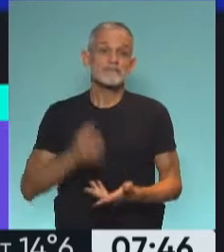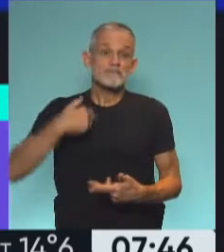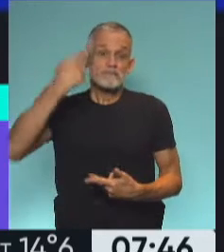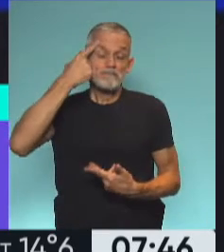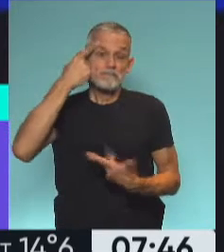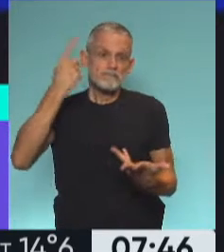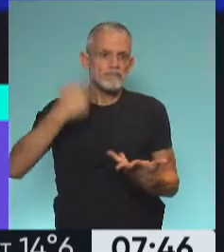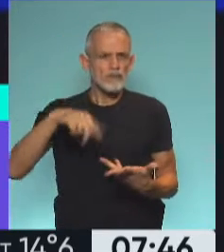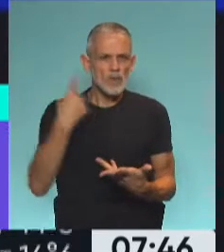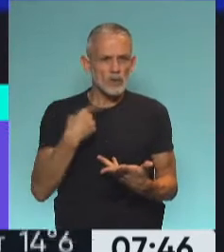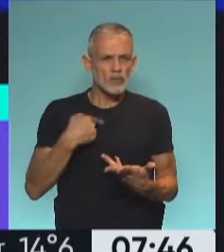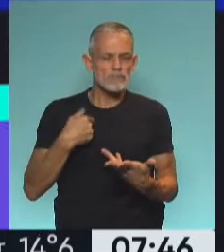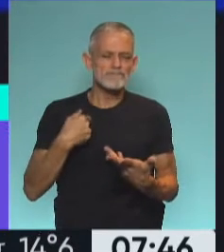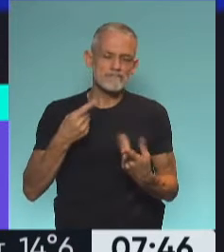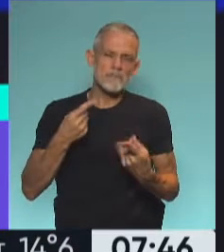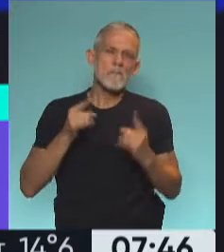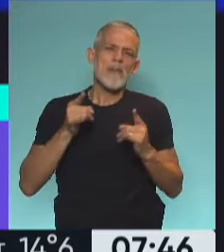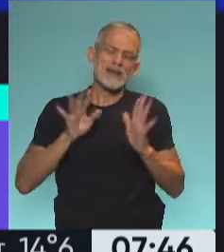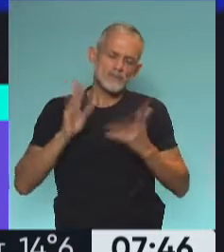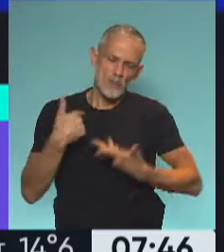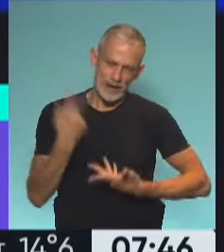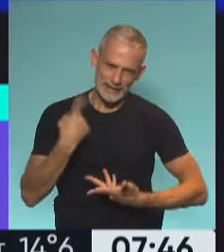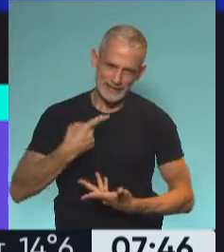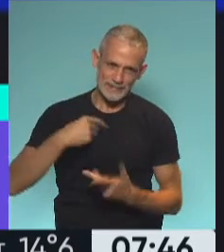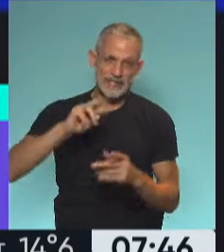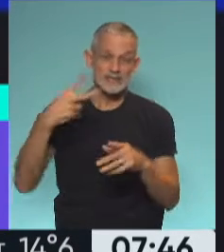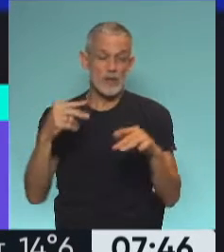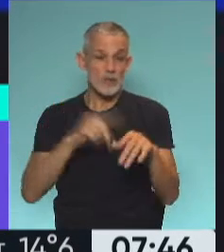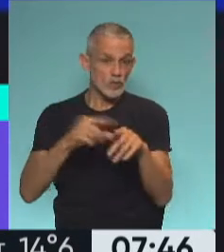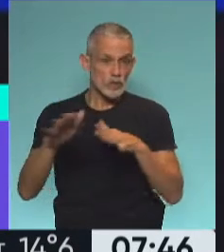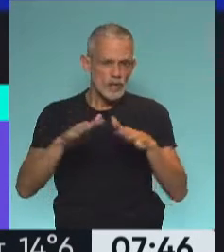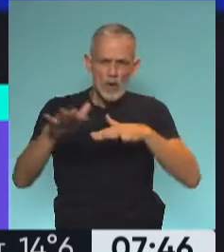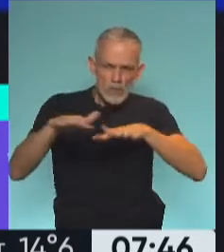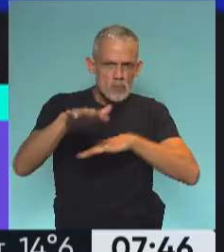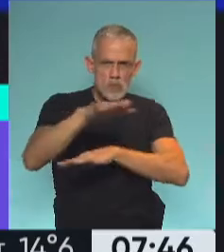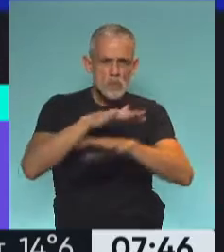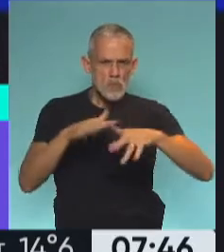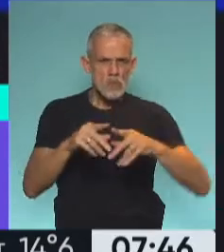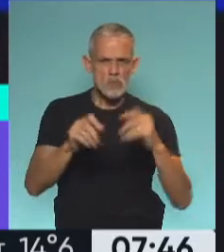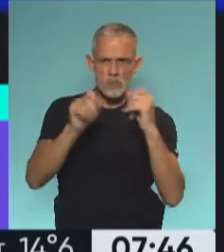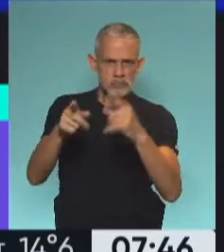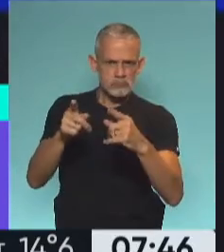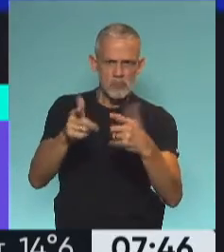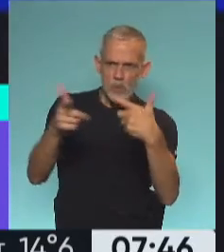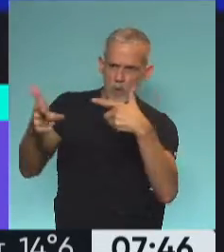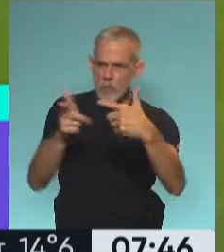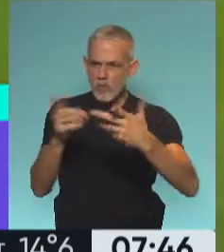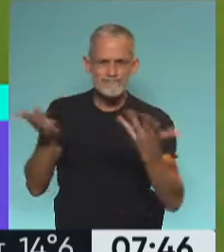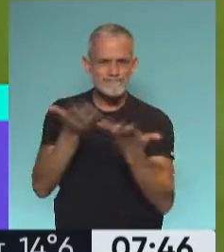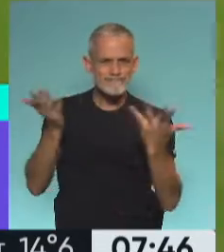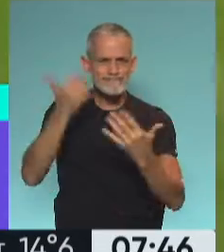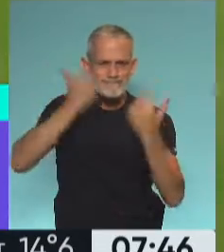creo que tuvimos un poco de mala suerte. En el segundo tiempo, jugamos todo el segundo tiempo en el campo de ellos, tuvimos las